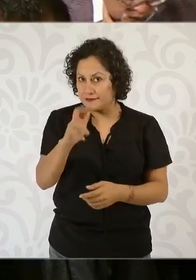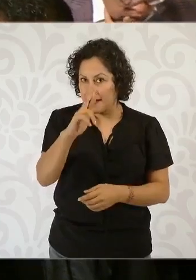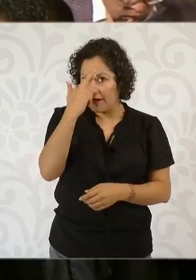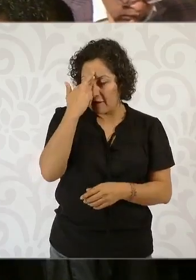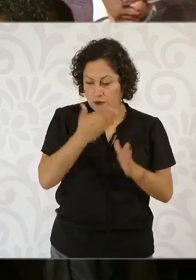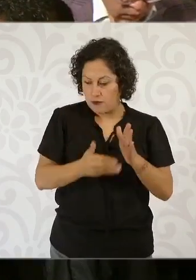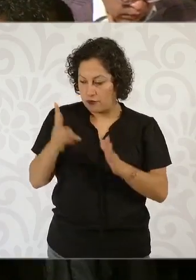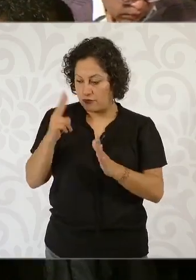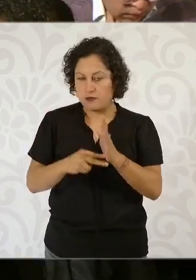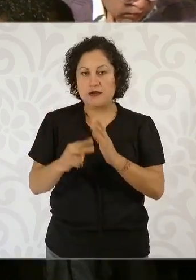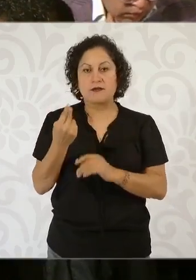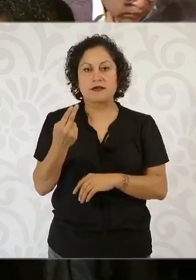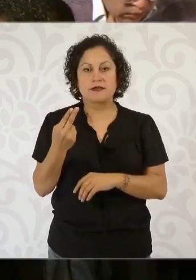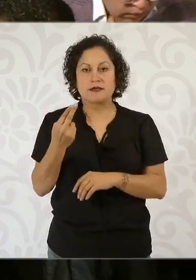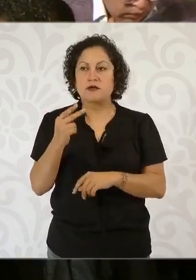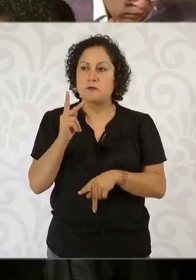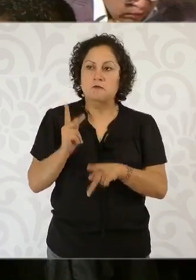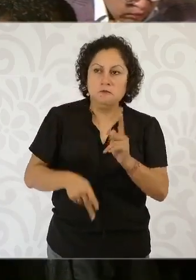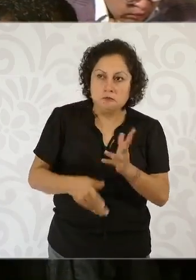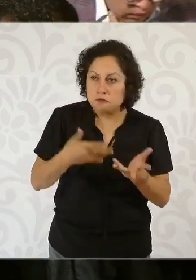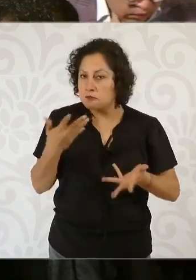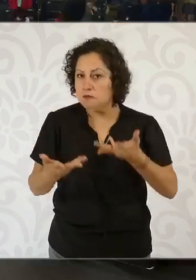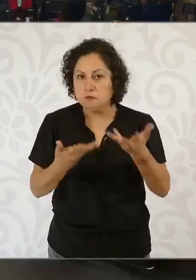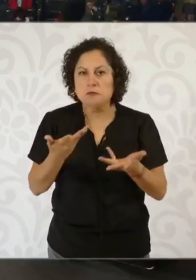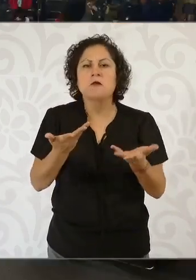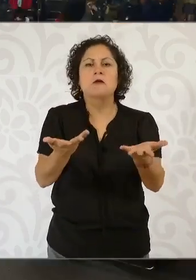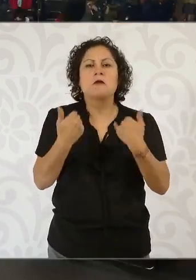saber en estas dos cuestiones en tema educativo con deporte.